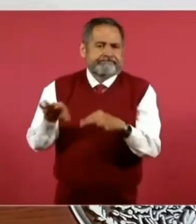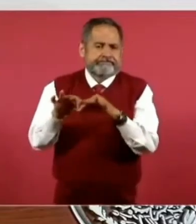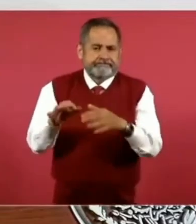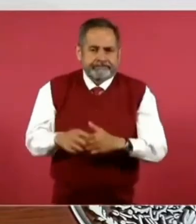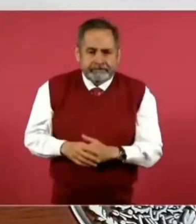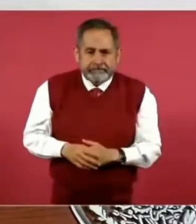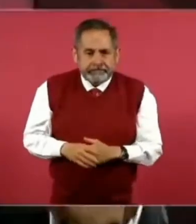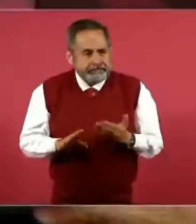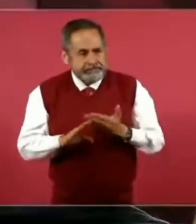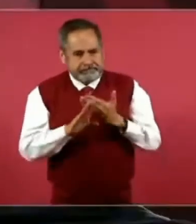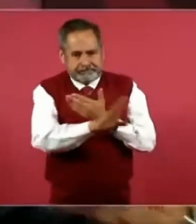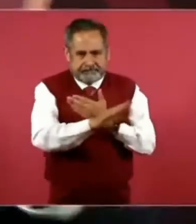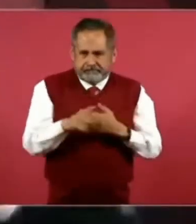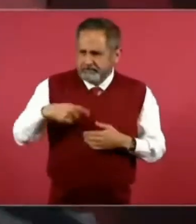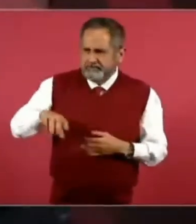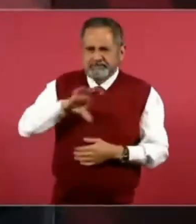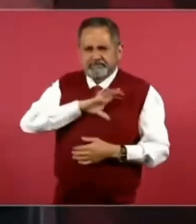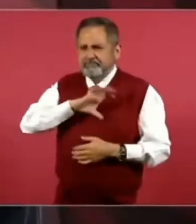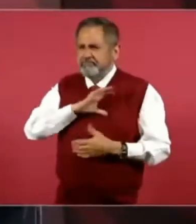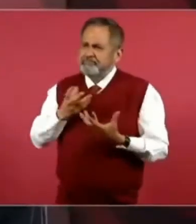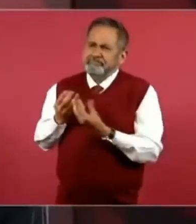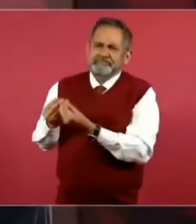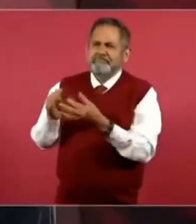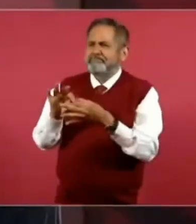y seguirnos queriendo mucho